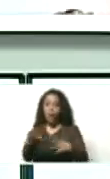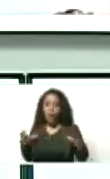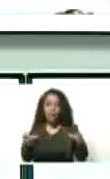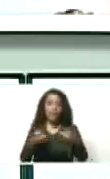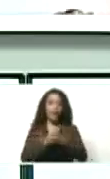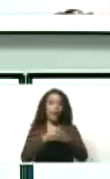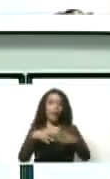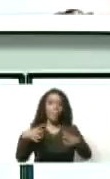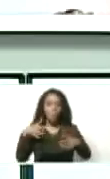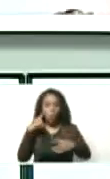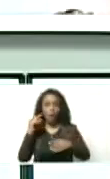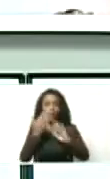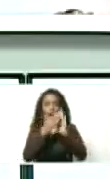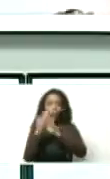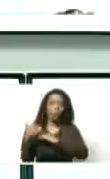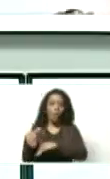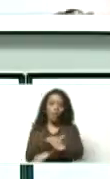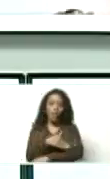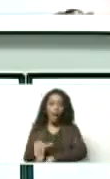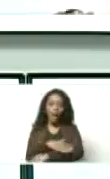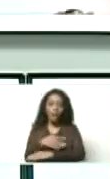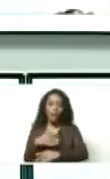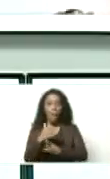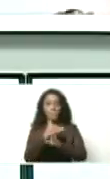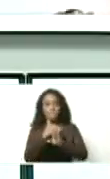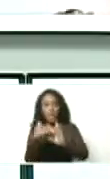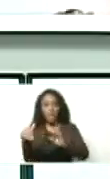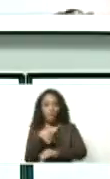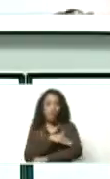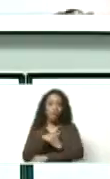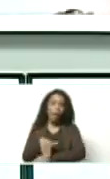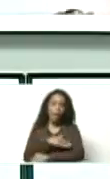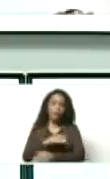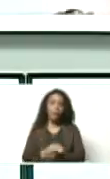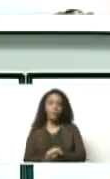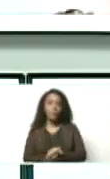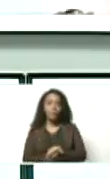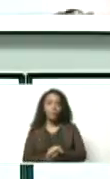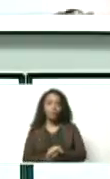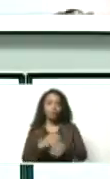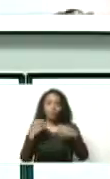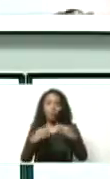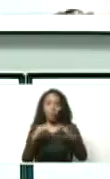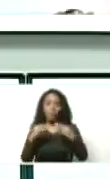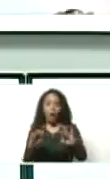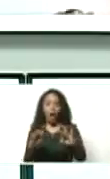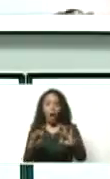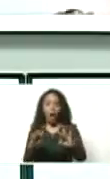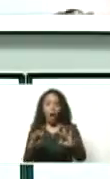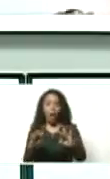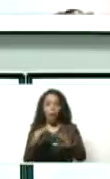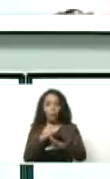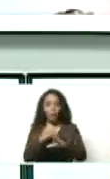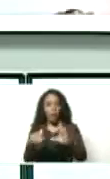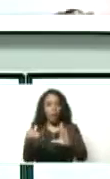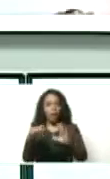comunas rurales, semirurales, urbanas, semiurbanas, consejos